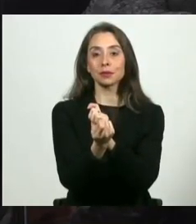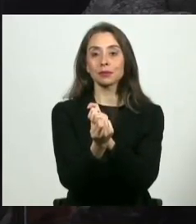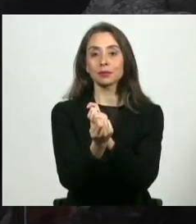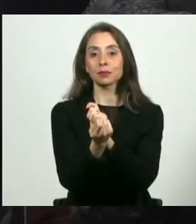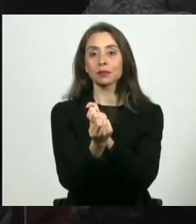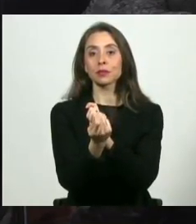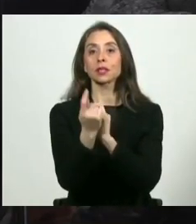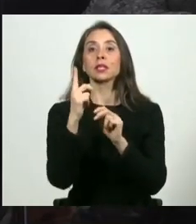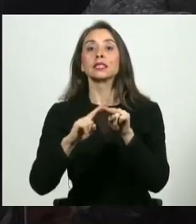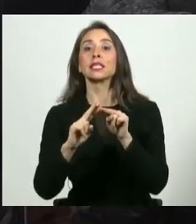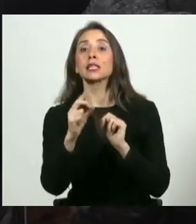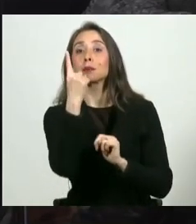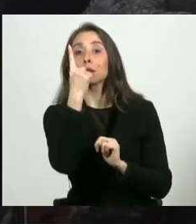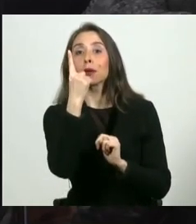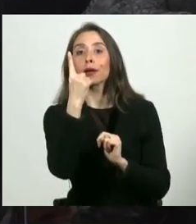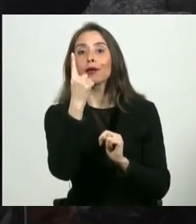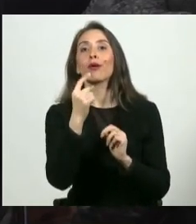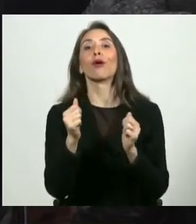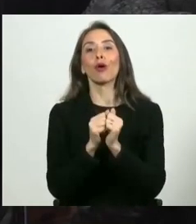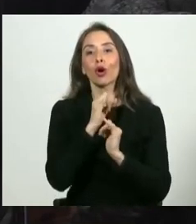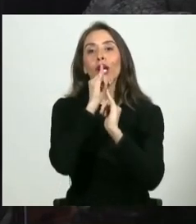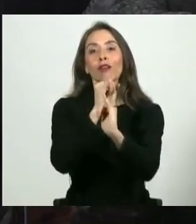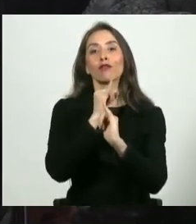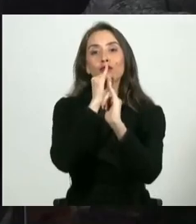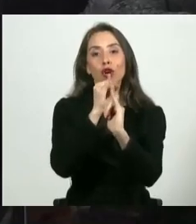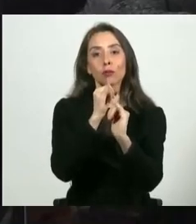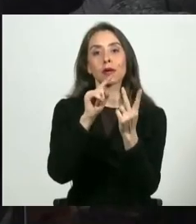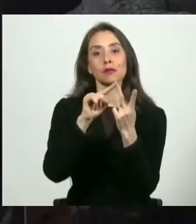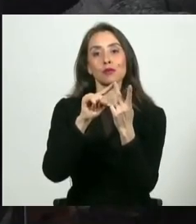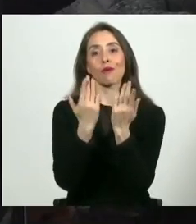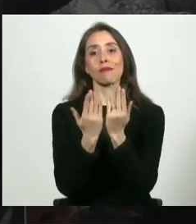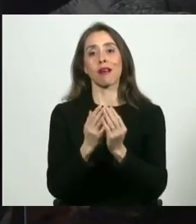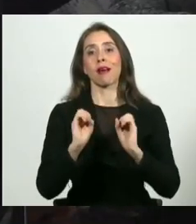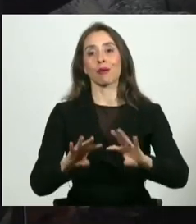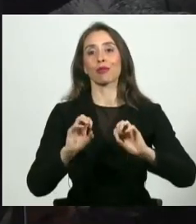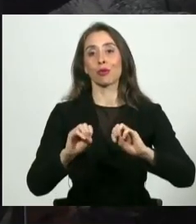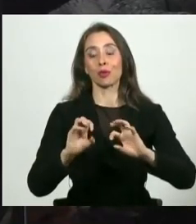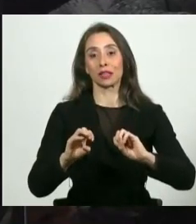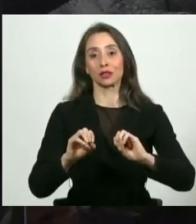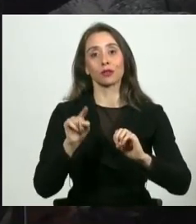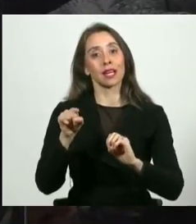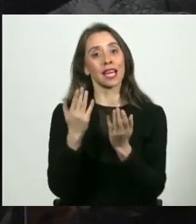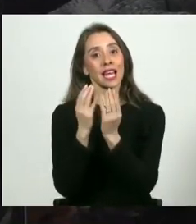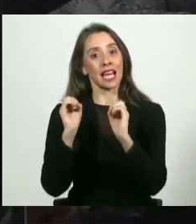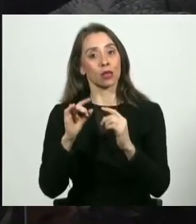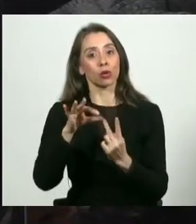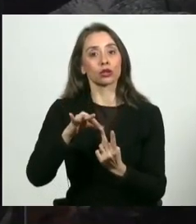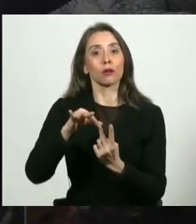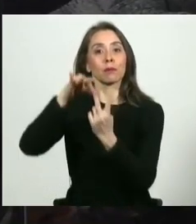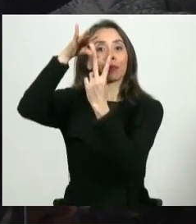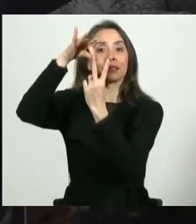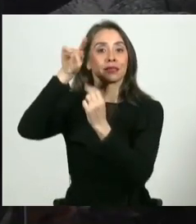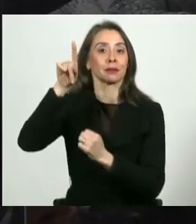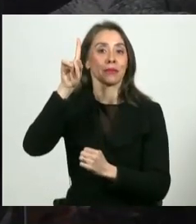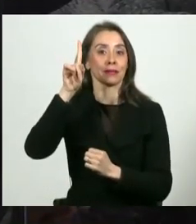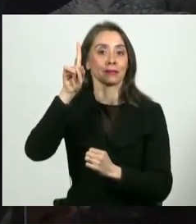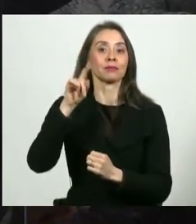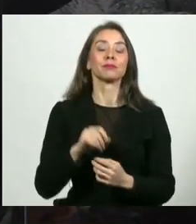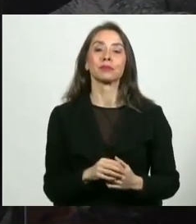se hace a través de la información y a través de la educación. La educación como madre de todas las ciencias, por